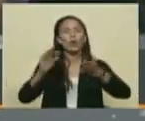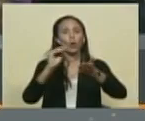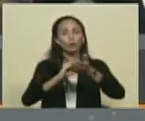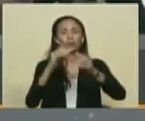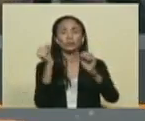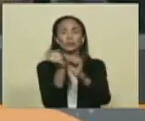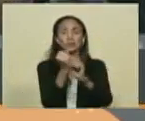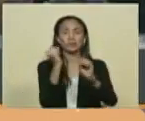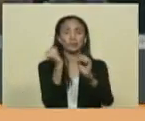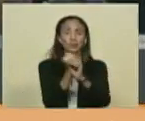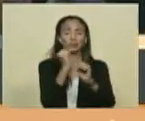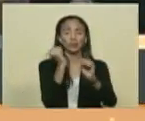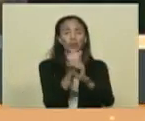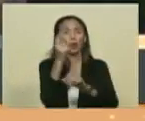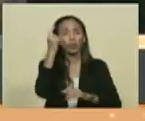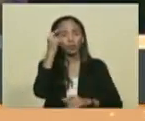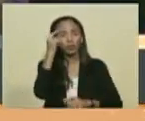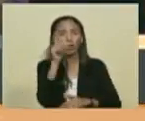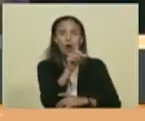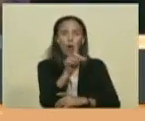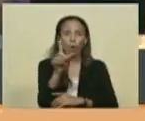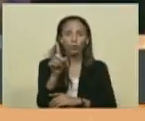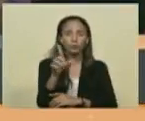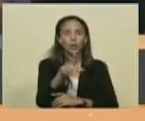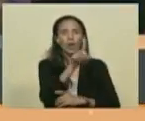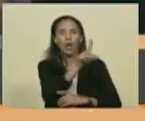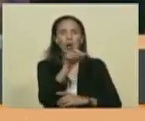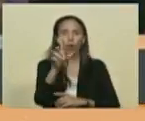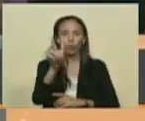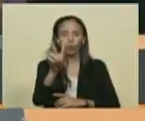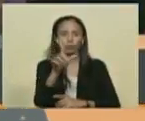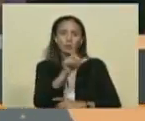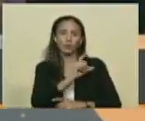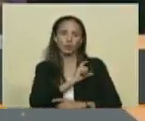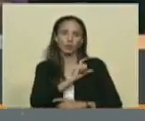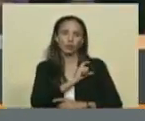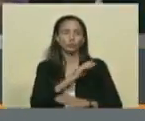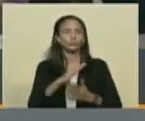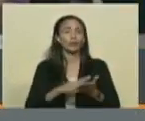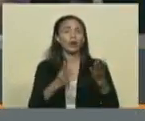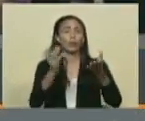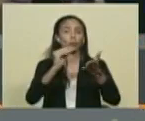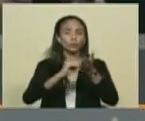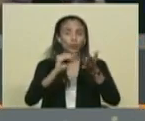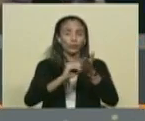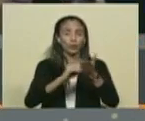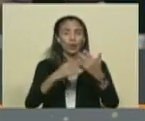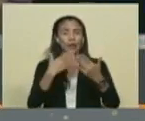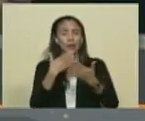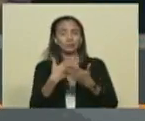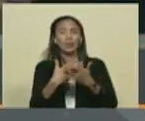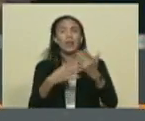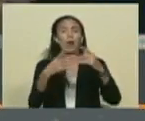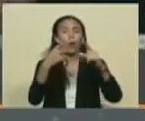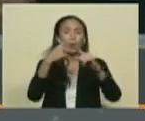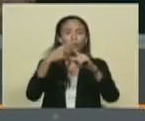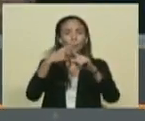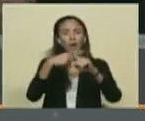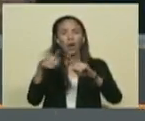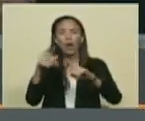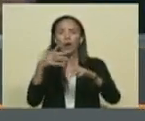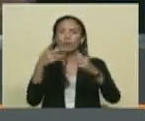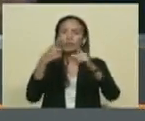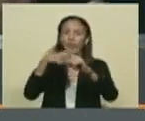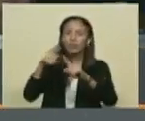de trabajo el día 11 y el día 12 de enero. Una primera jornada que será de carácter directa